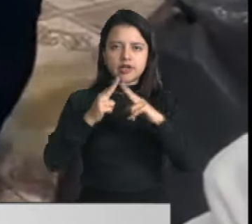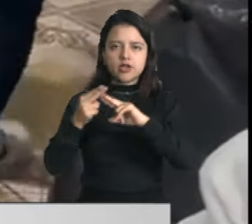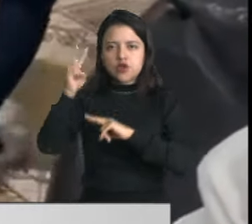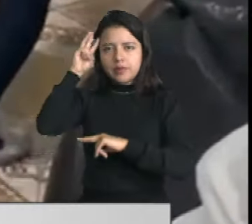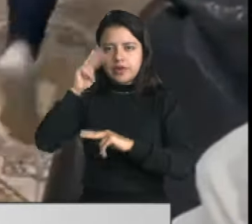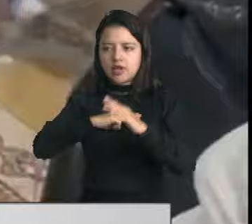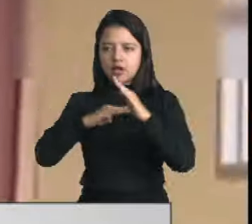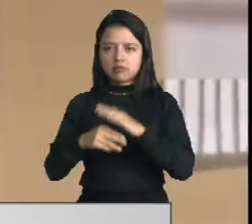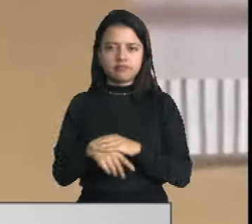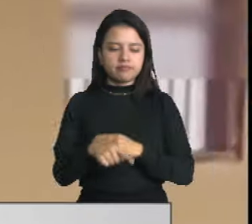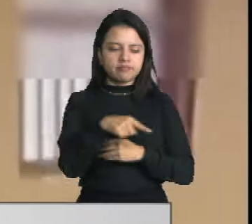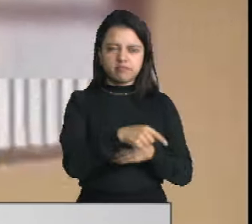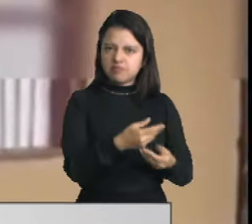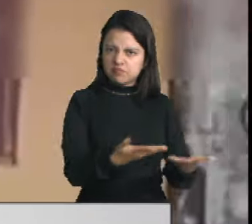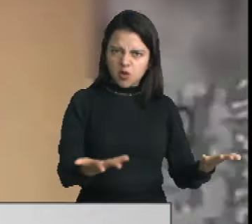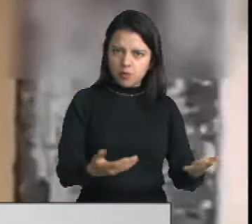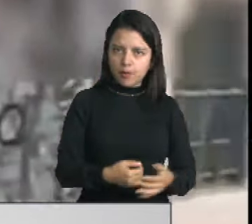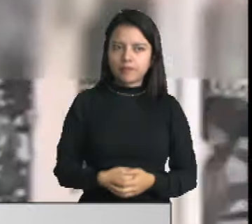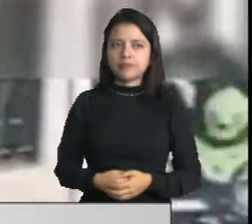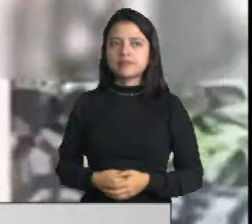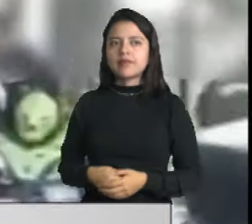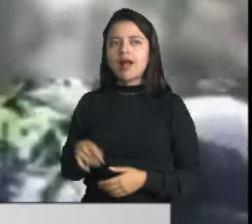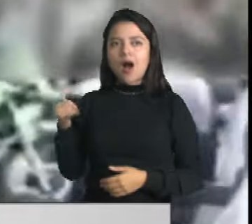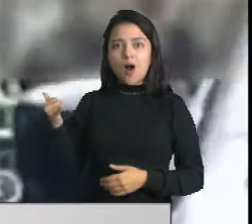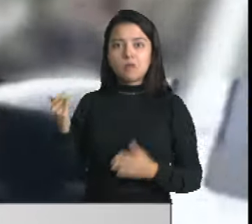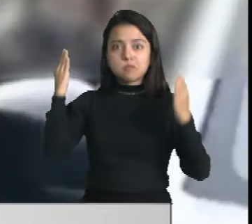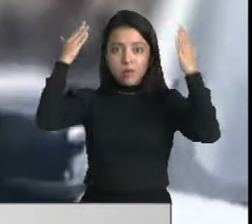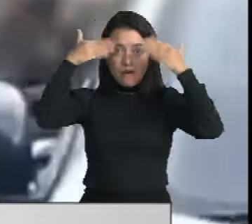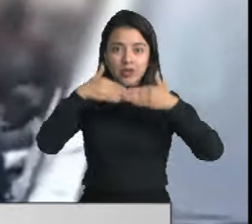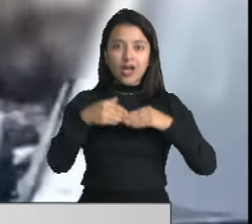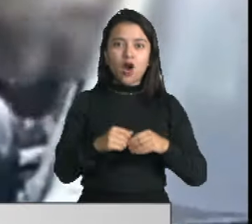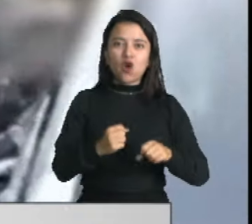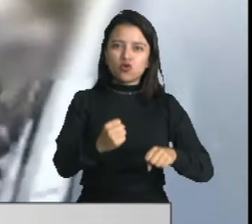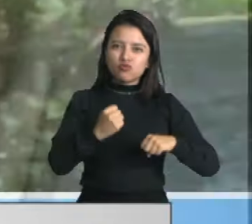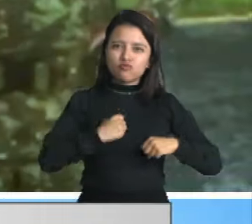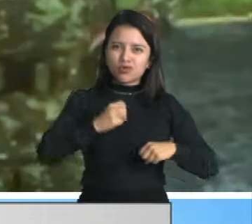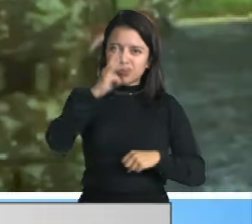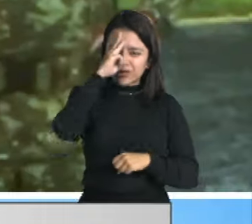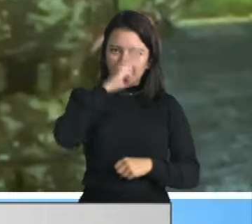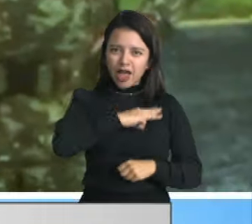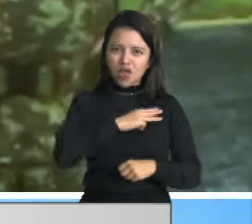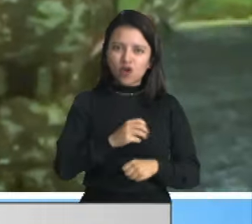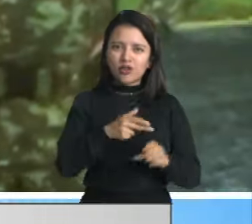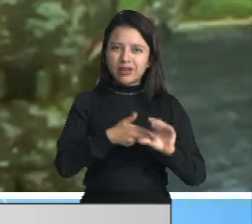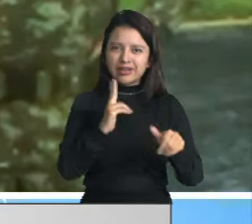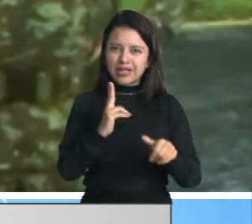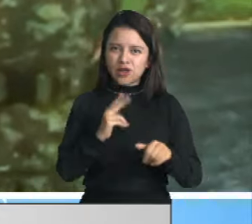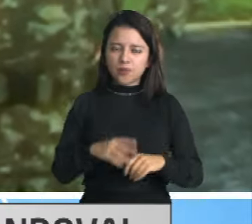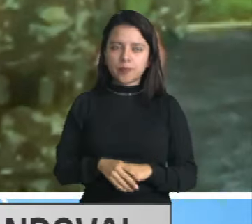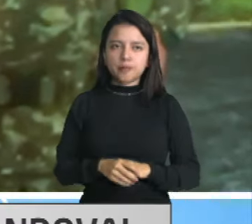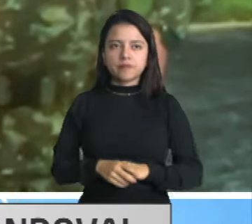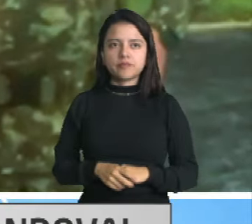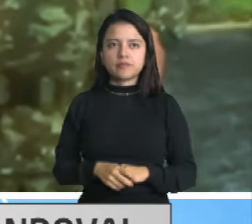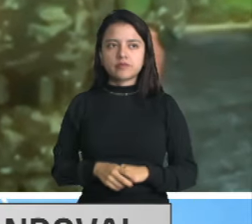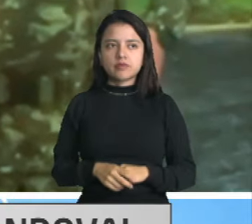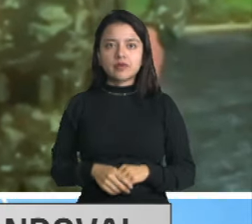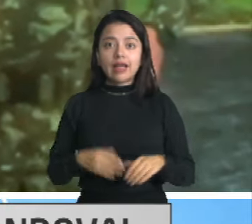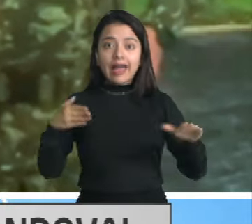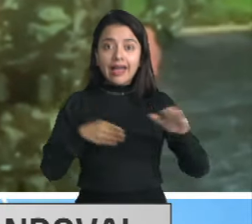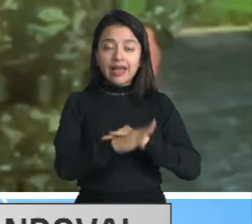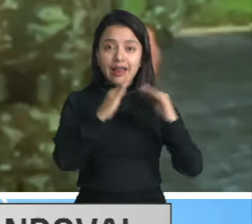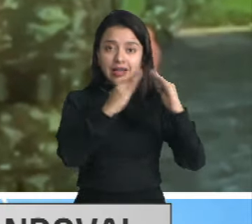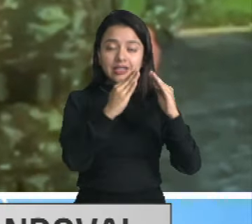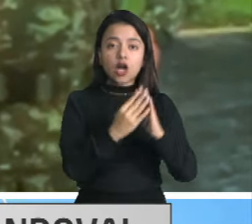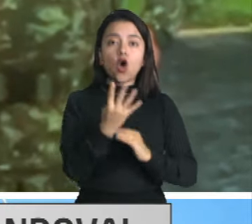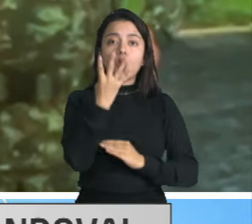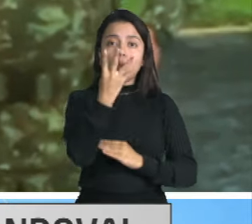Pública. Uno de los capturados, un soldado profesional en retiro. Quienes tenían en su poder 4 camuflados